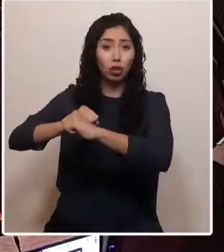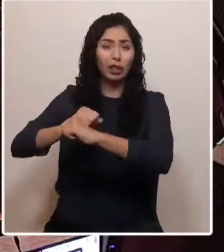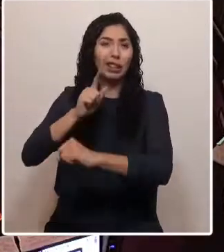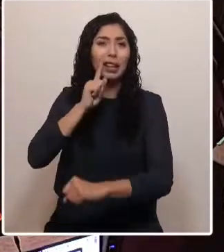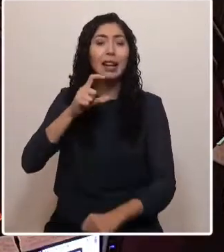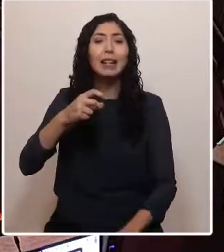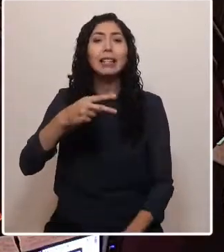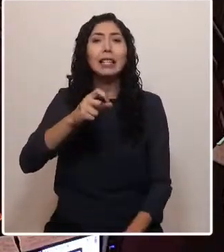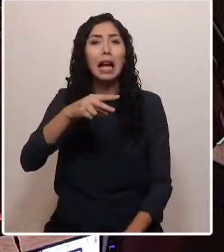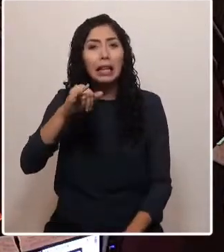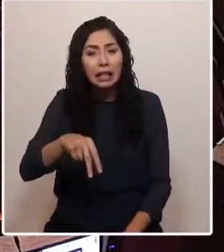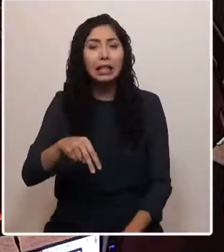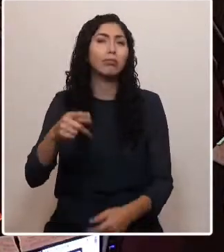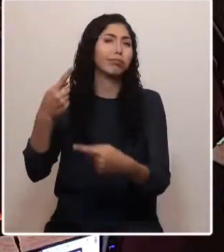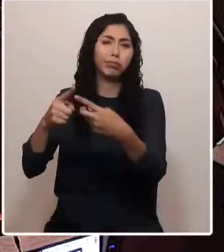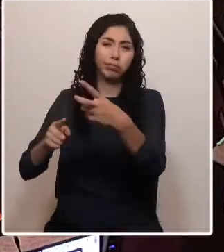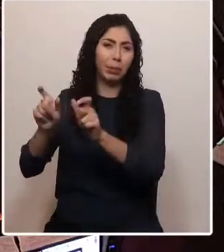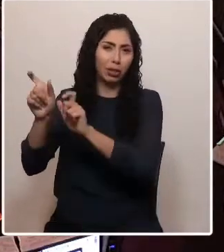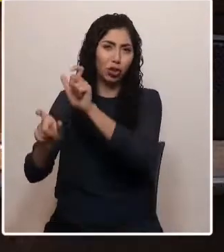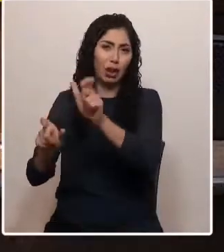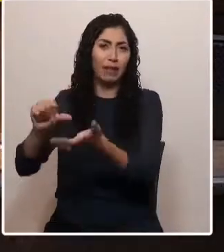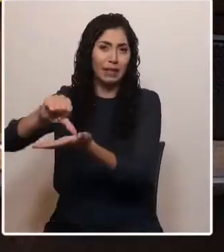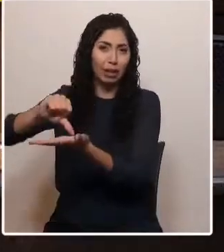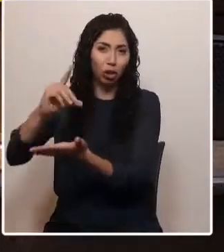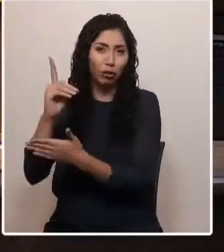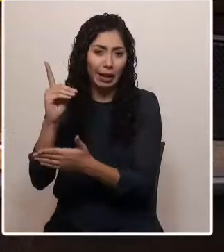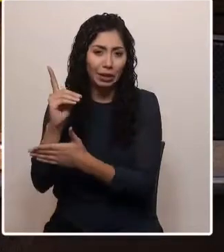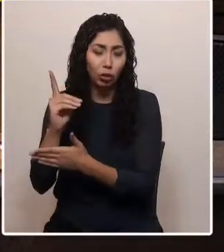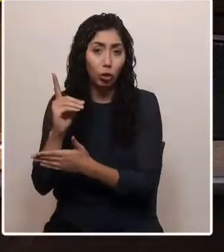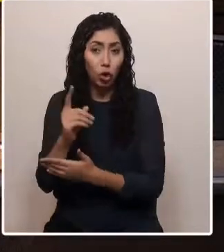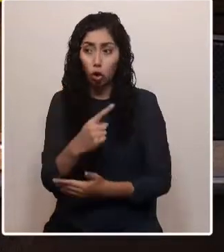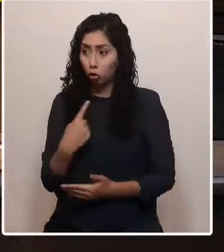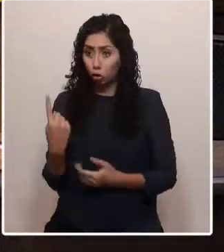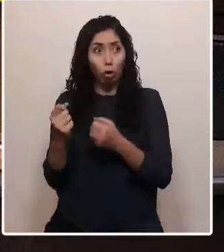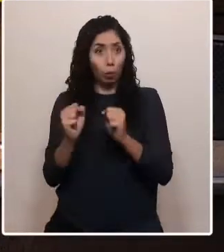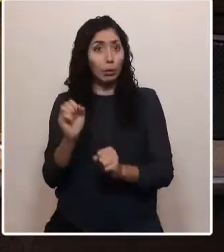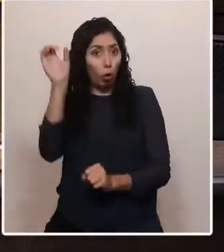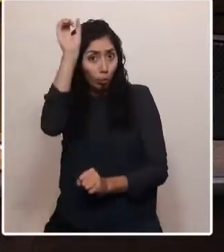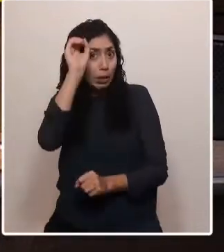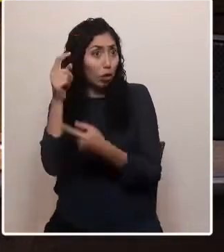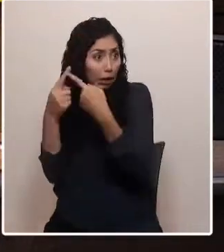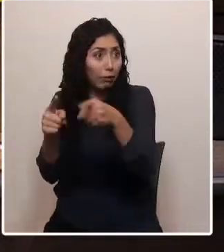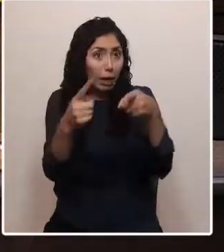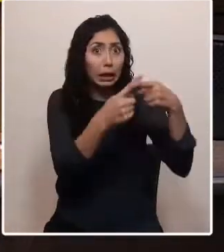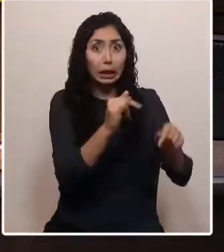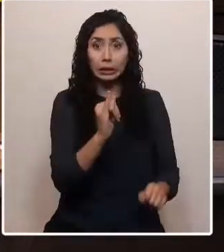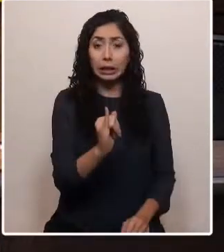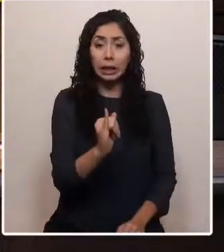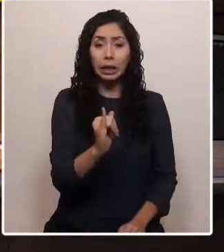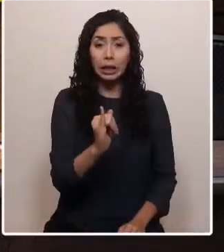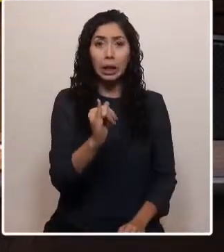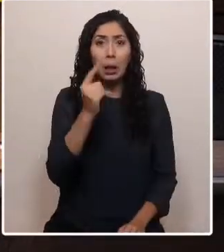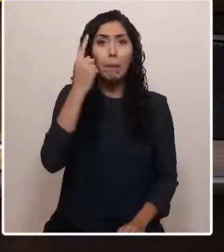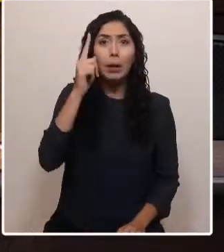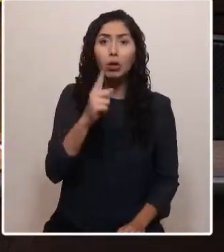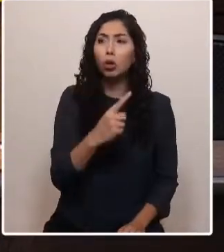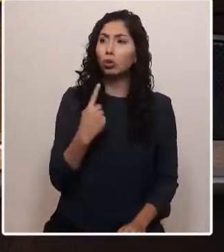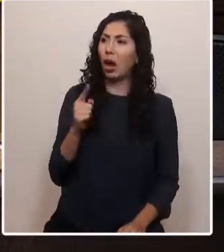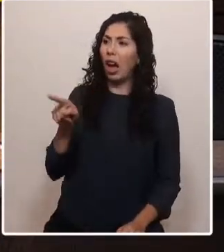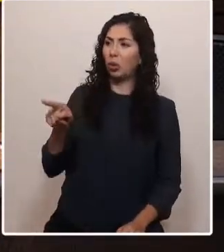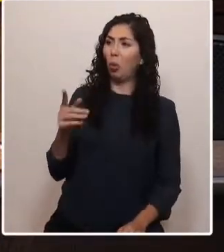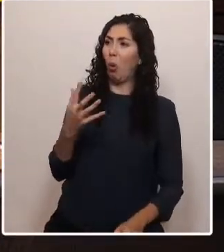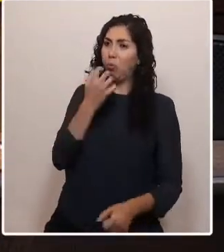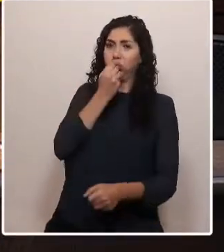muchos de centro derecha. Podemos estar en desacuerdo en muchas cosas, pero no podemos inhibir nuestros juicios.